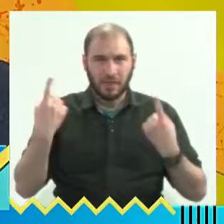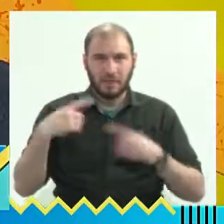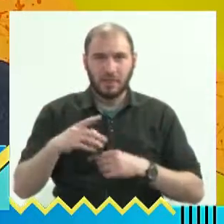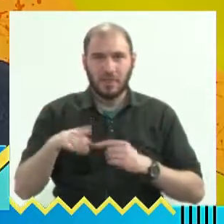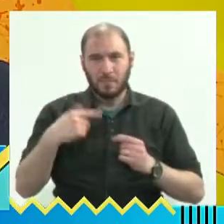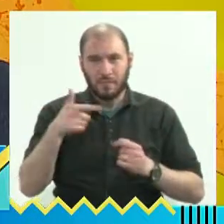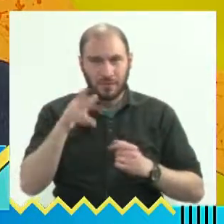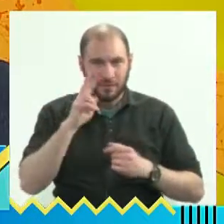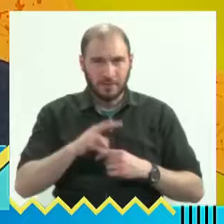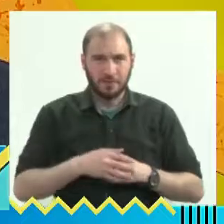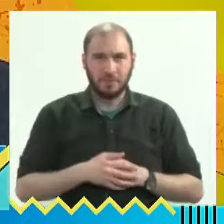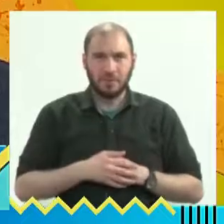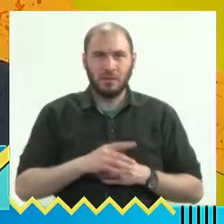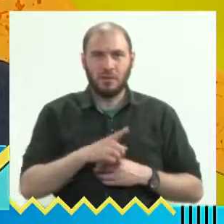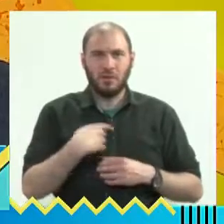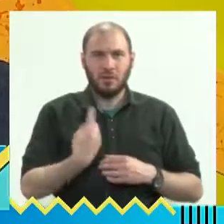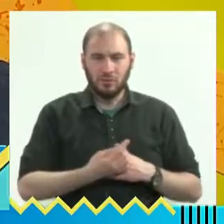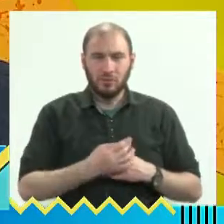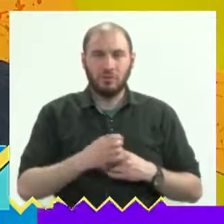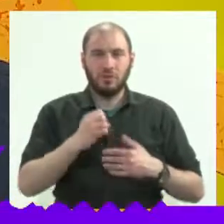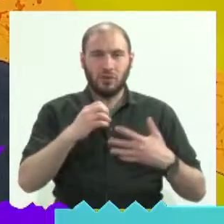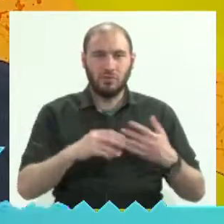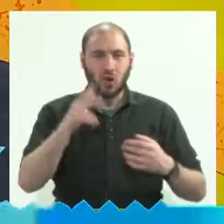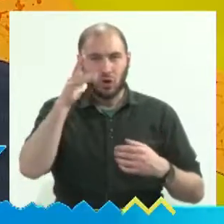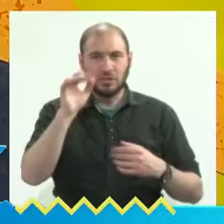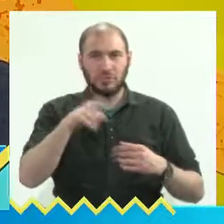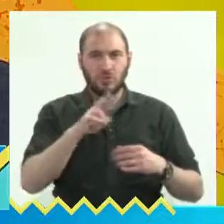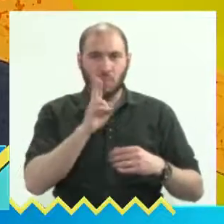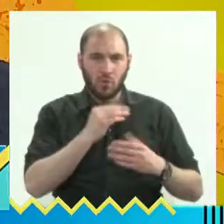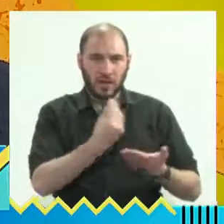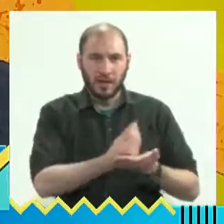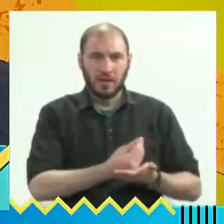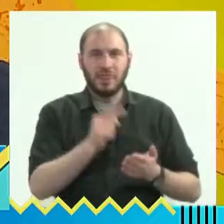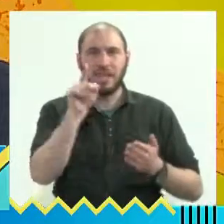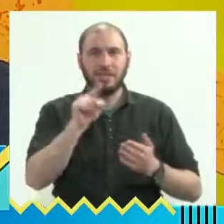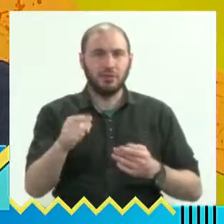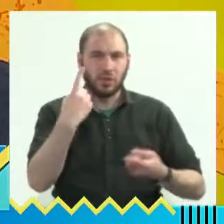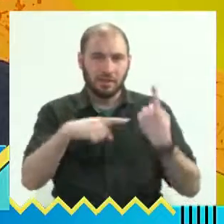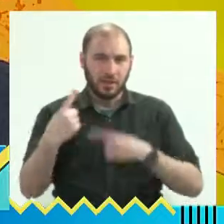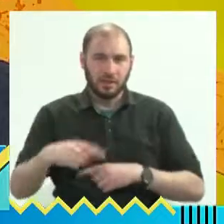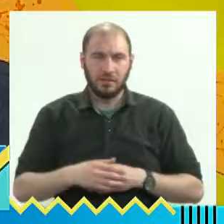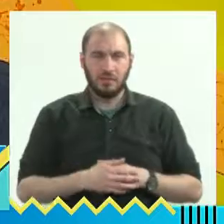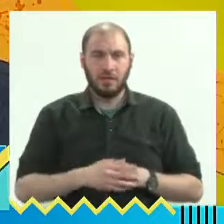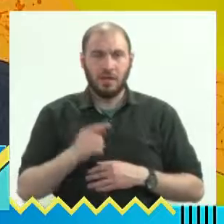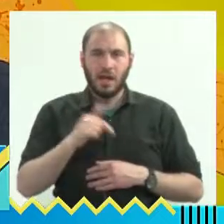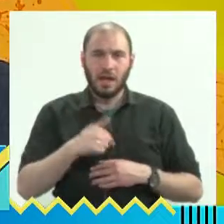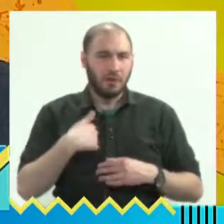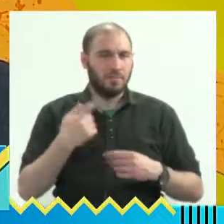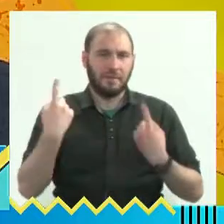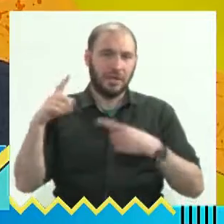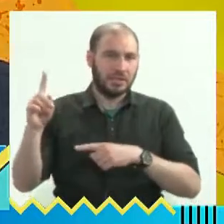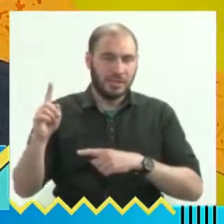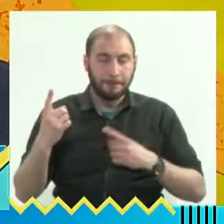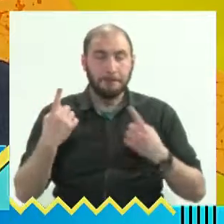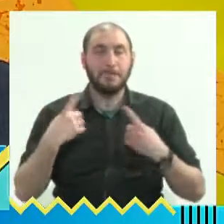recién en el video. Nosotros hemos llegado a tener listas con el 80% de mujeres en distintos distritos, entonces no es esa la situación,